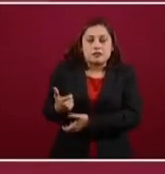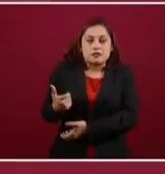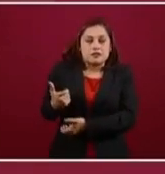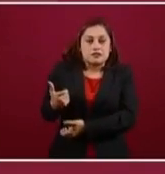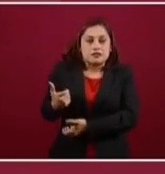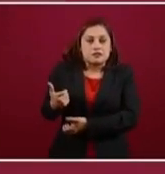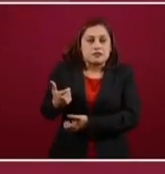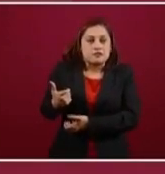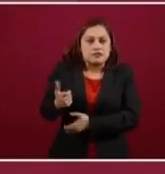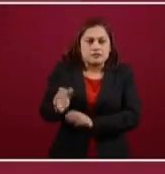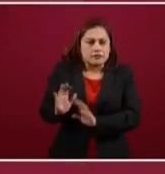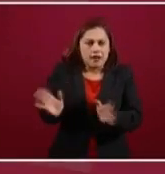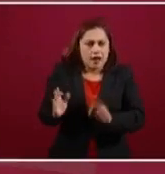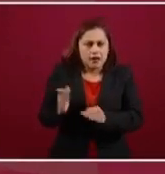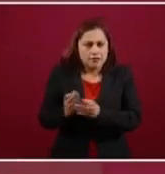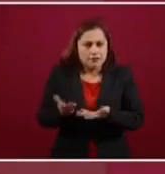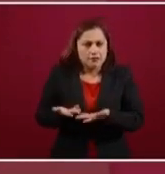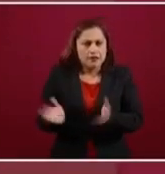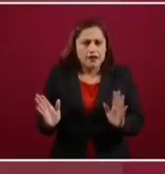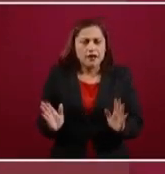antes.